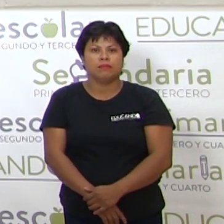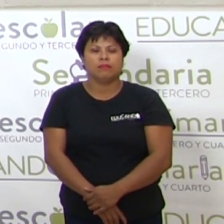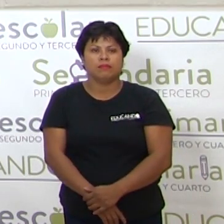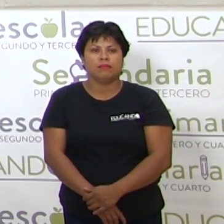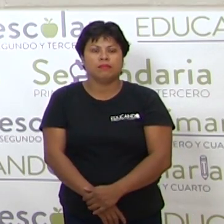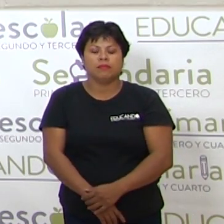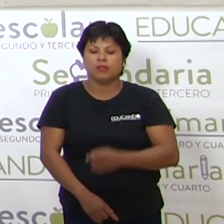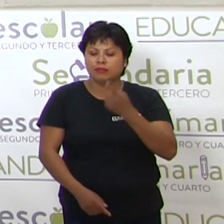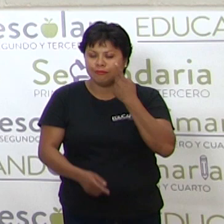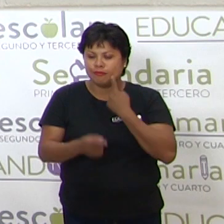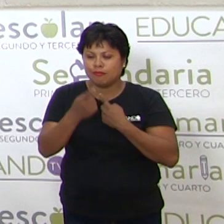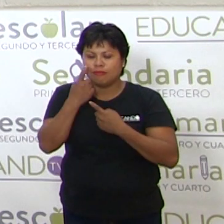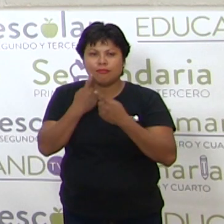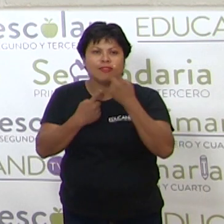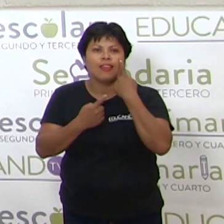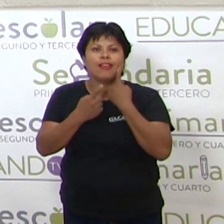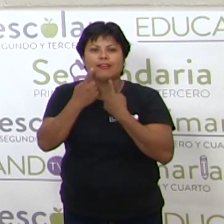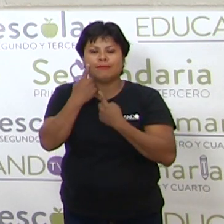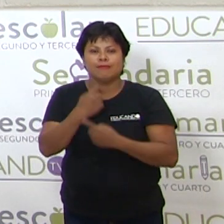y ahora